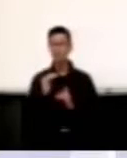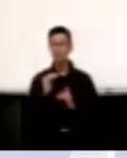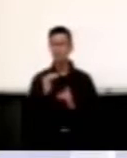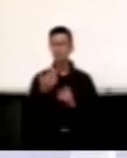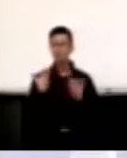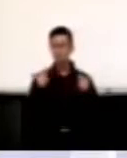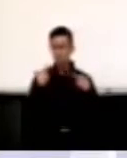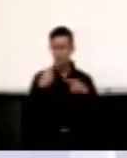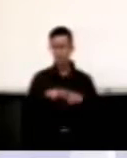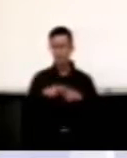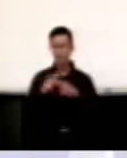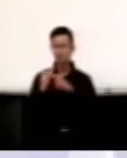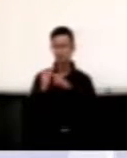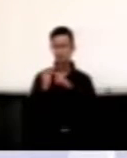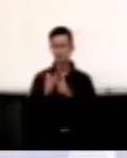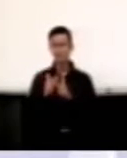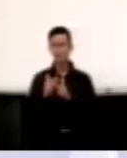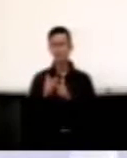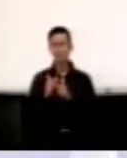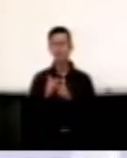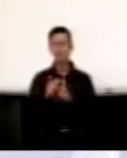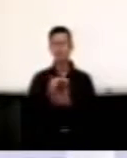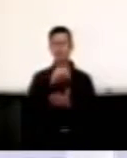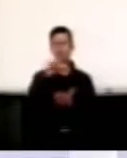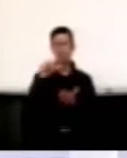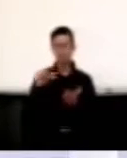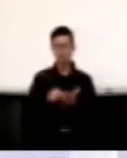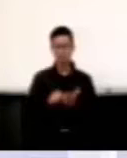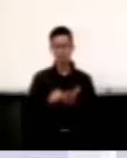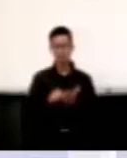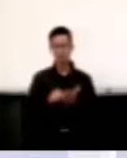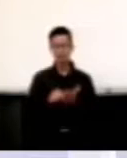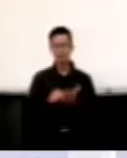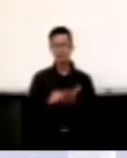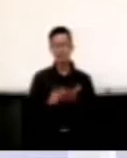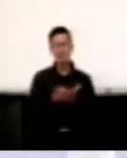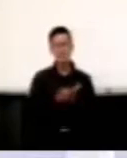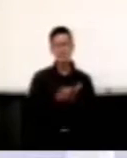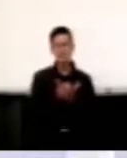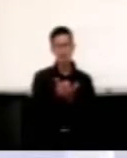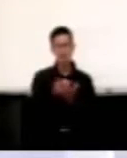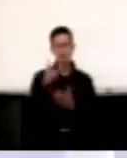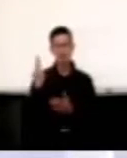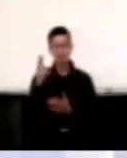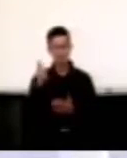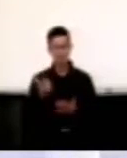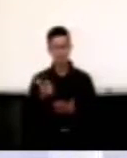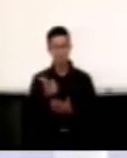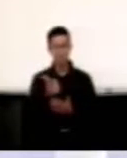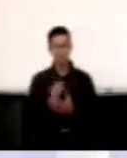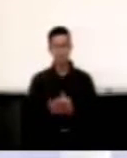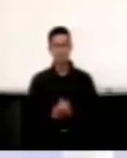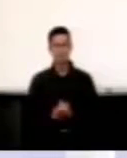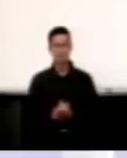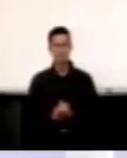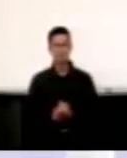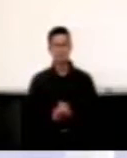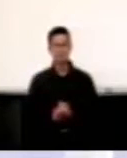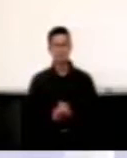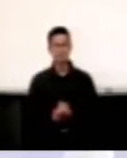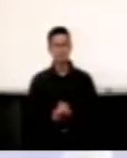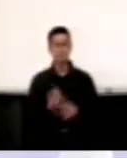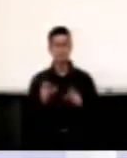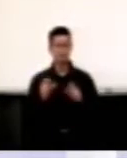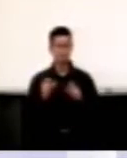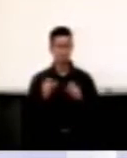tiempo completo titular A del Departamento de Gestión Pública en la División de Derecho, Política y Gobierno de la Universidad de Guanajuato, así como miembro